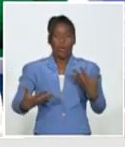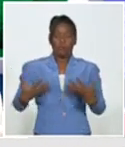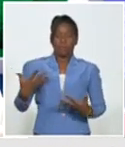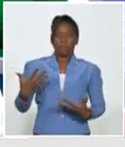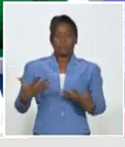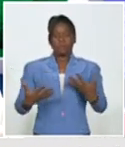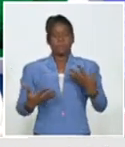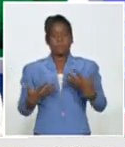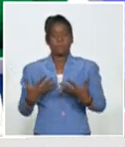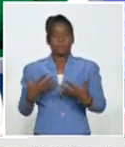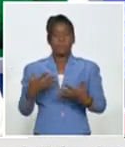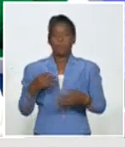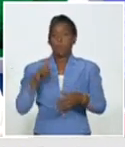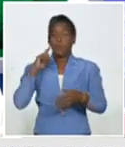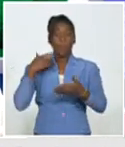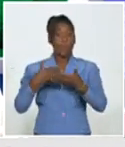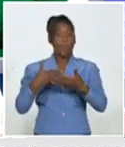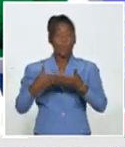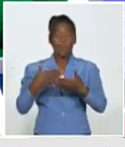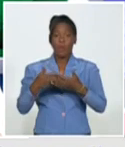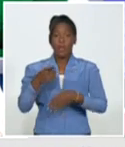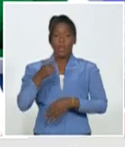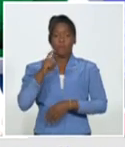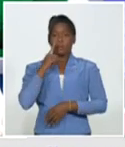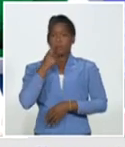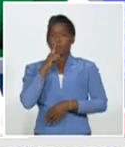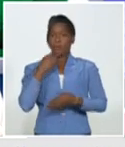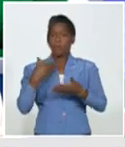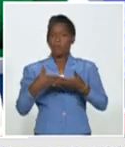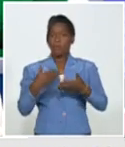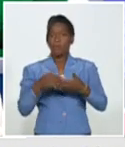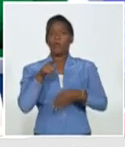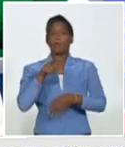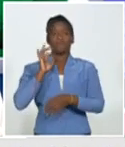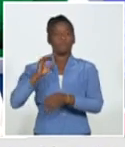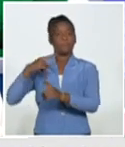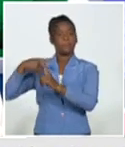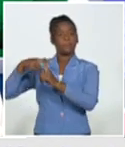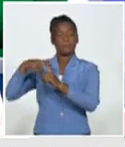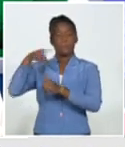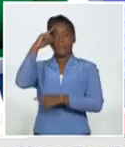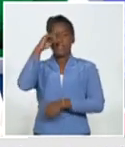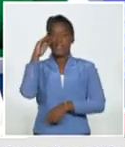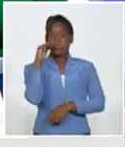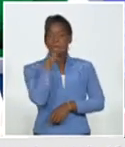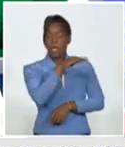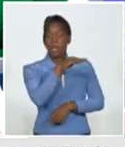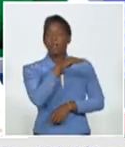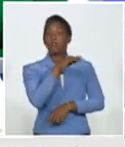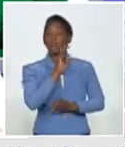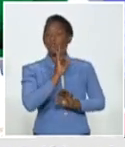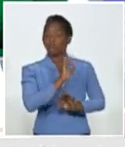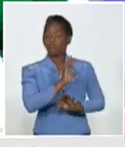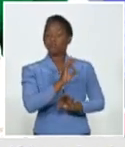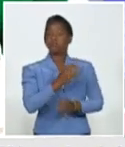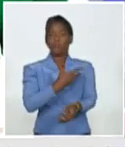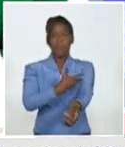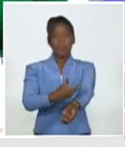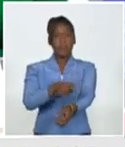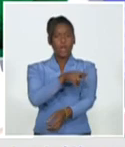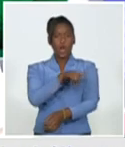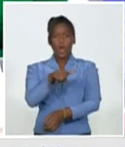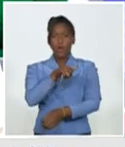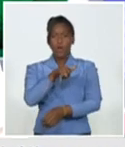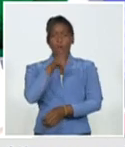test rápido, que fue positivo, se ingresó, se hizo el PCR, también dio positivo,